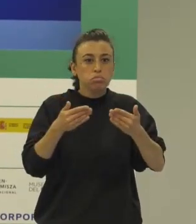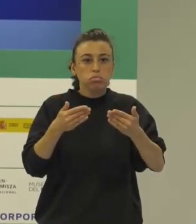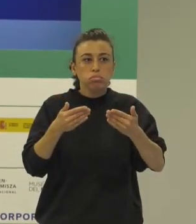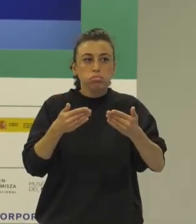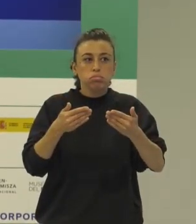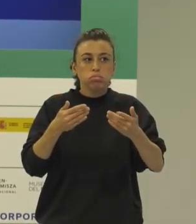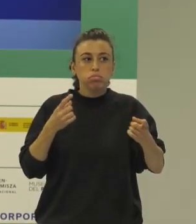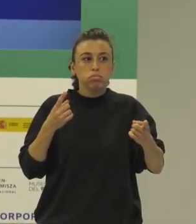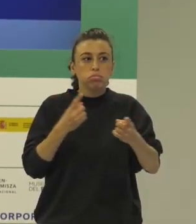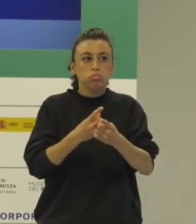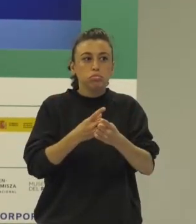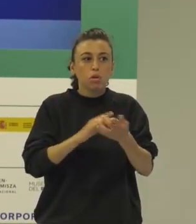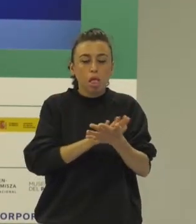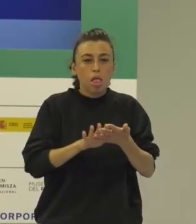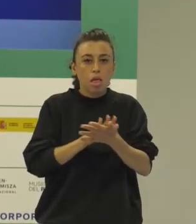poder